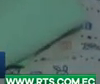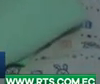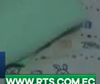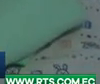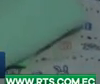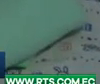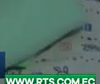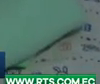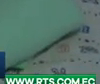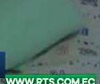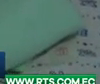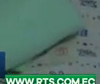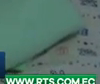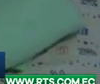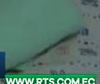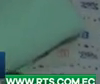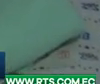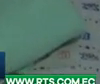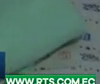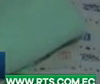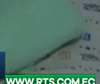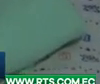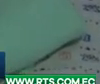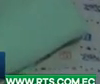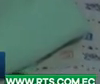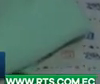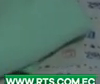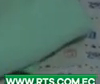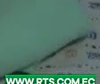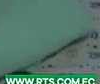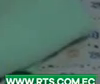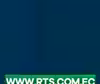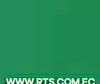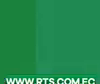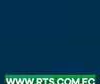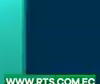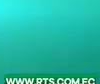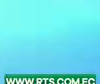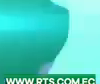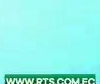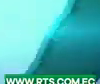solicitan ayuda. Así empieza la noticia. Emisión Estelar.